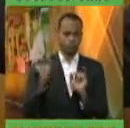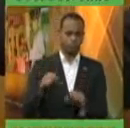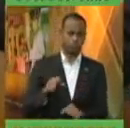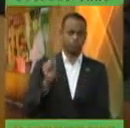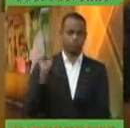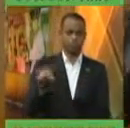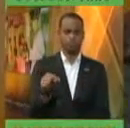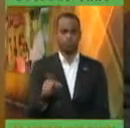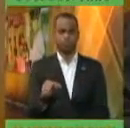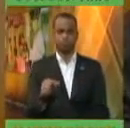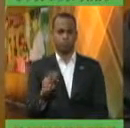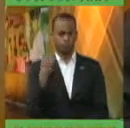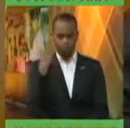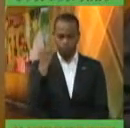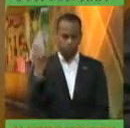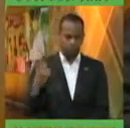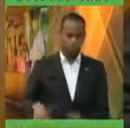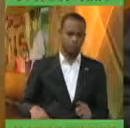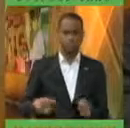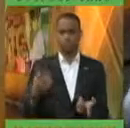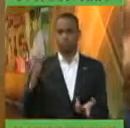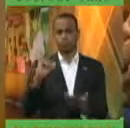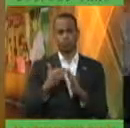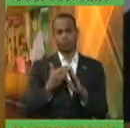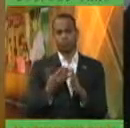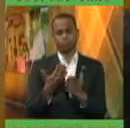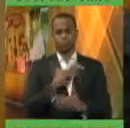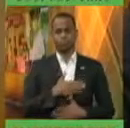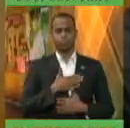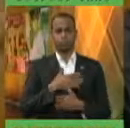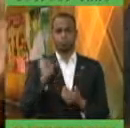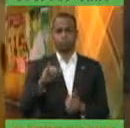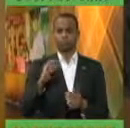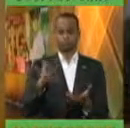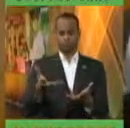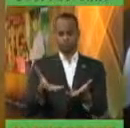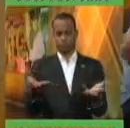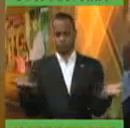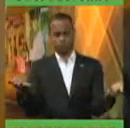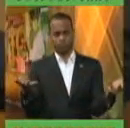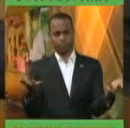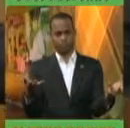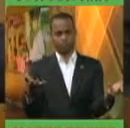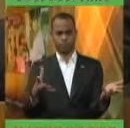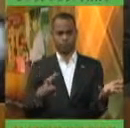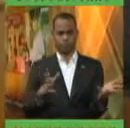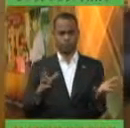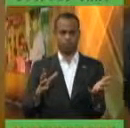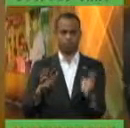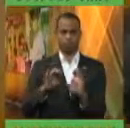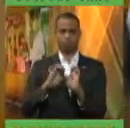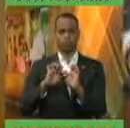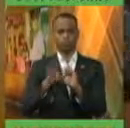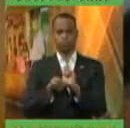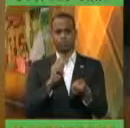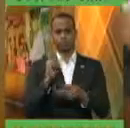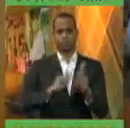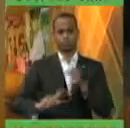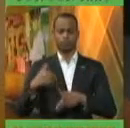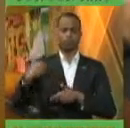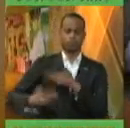se puede disfrutar no hay manera de disfrutar la futura ciudad que es un producto dicho sea de paso de la evolución del ser